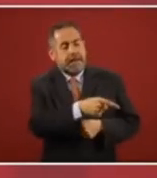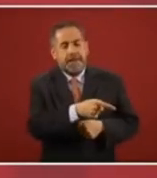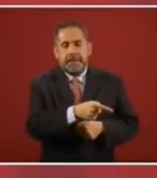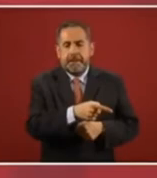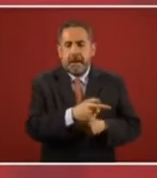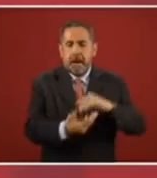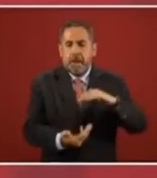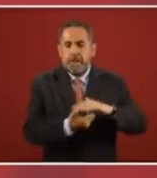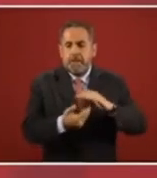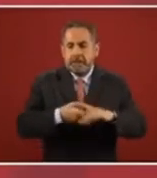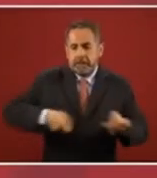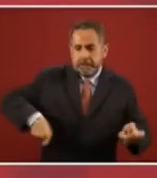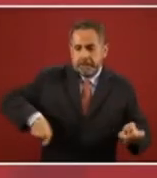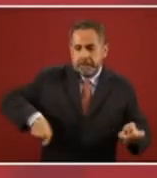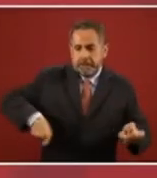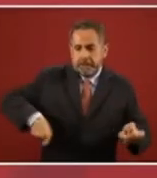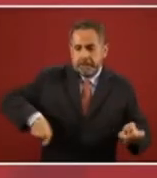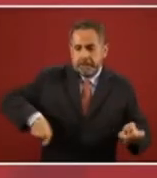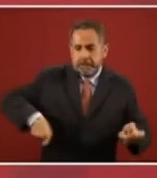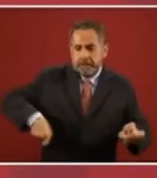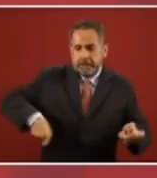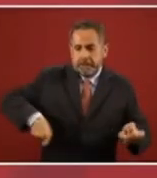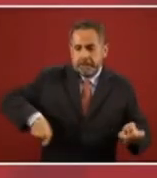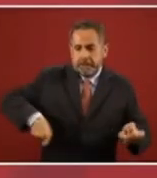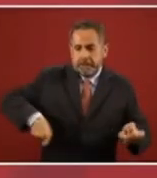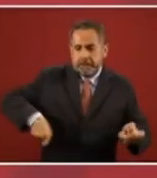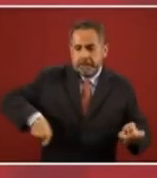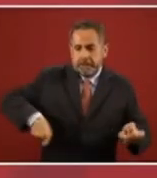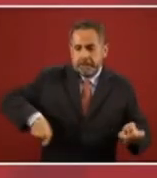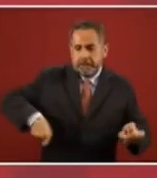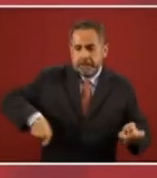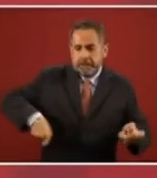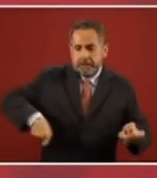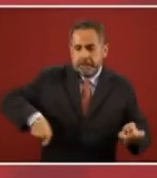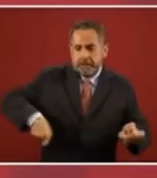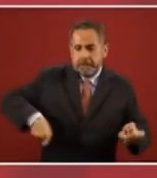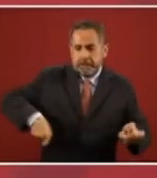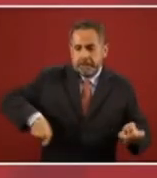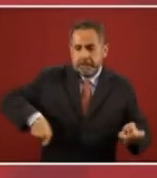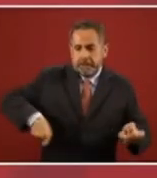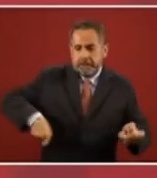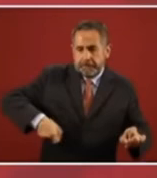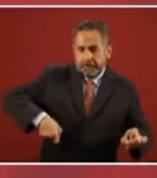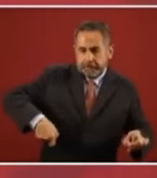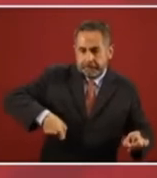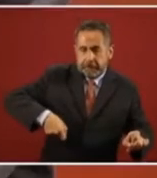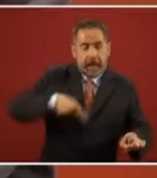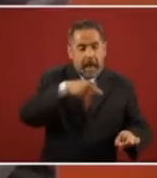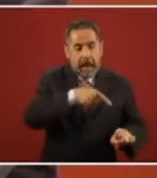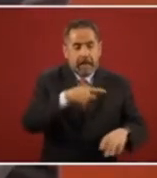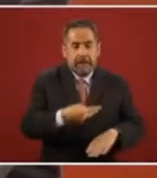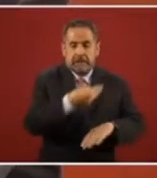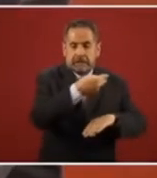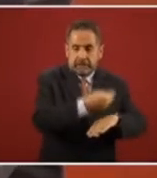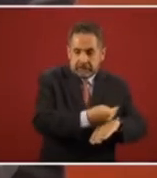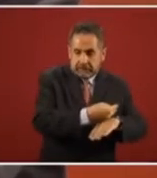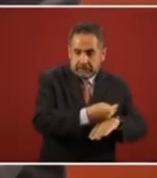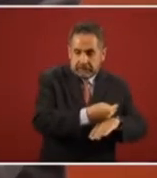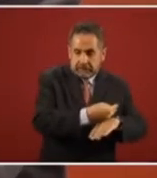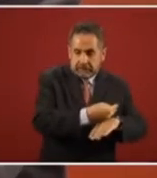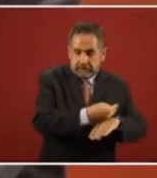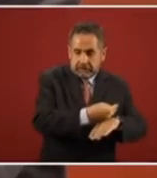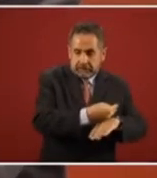en una mesa de billar en el set del jaguar de ping pong toda la noche